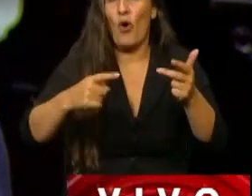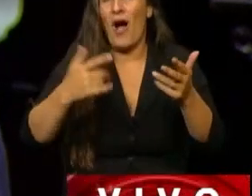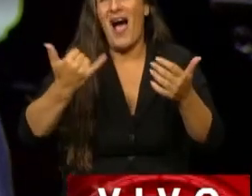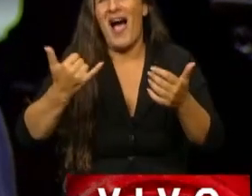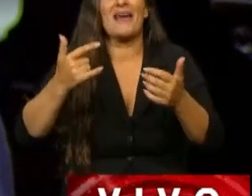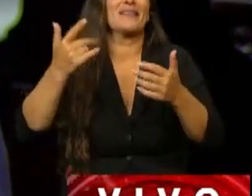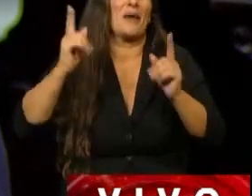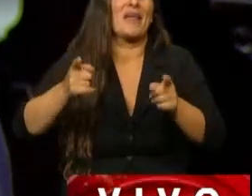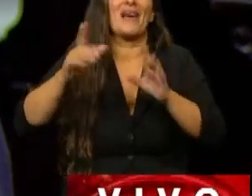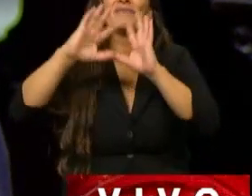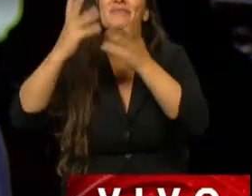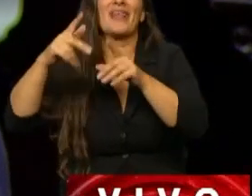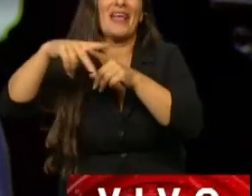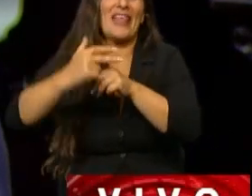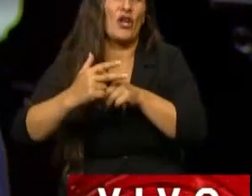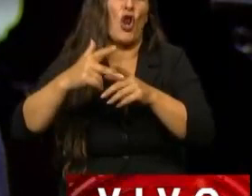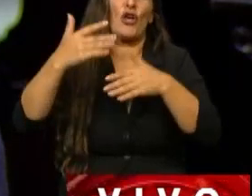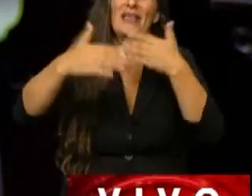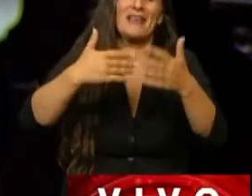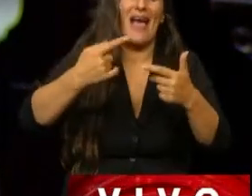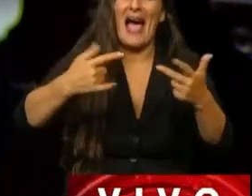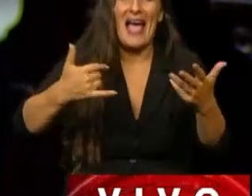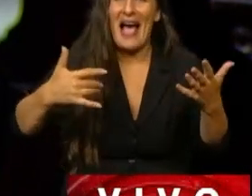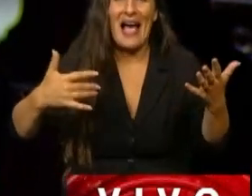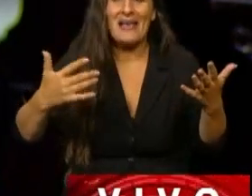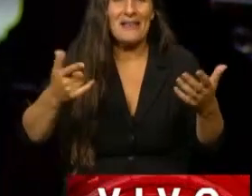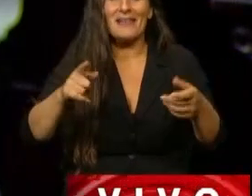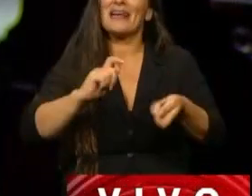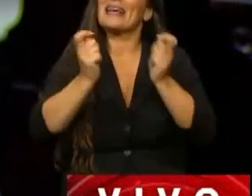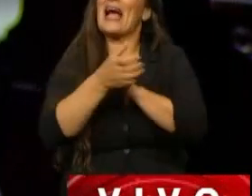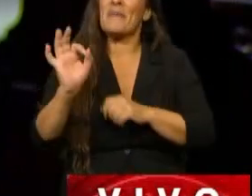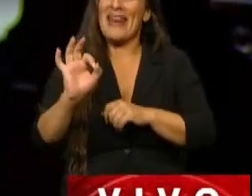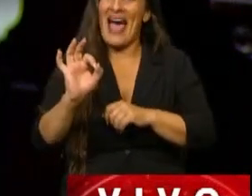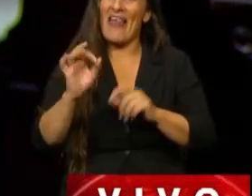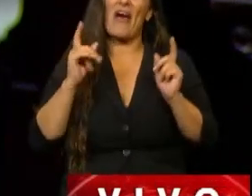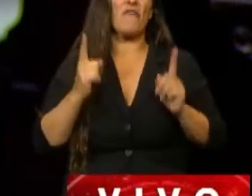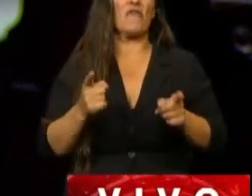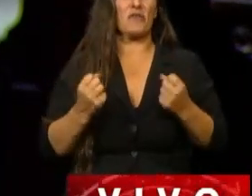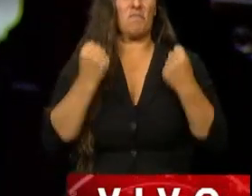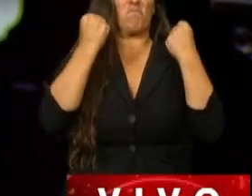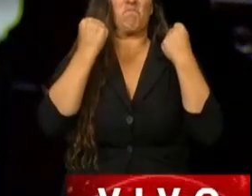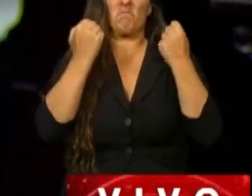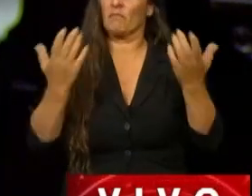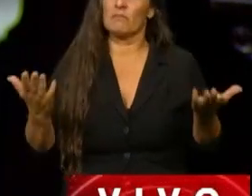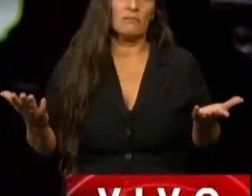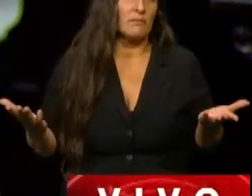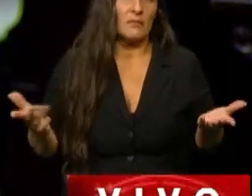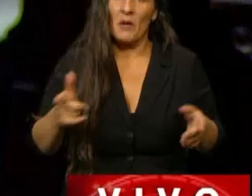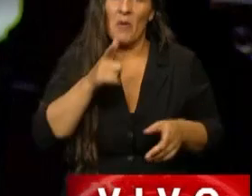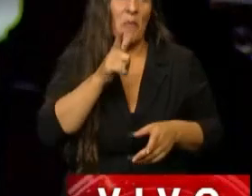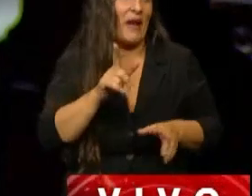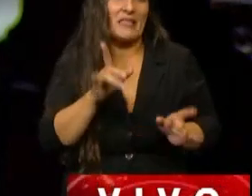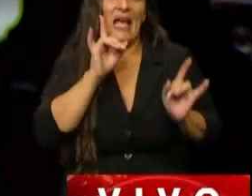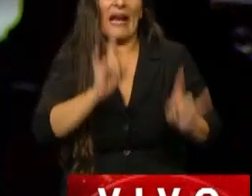como cambios tecnológicos, sociodemográficos, negarse a hacer los cambios y ubicarse en el lugar del Partido Conservador de la decadencia me parece algo